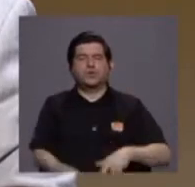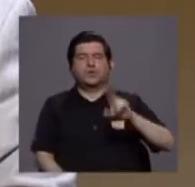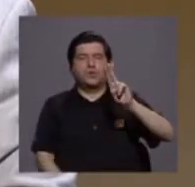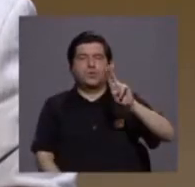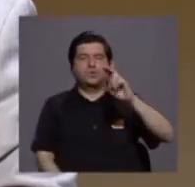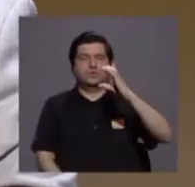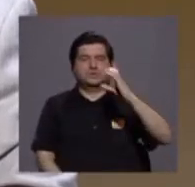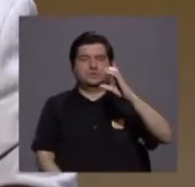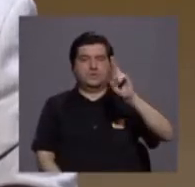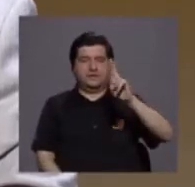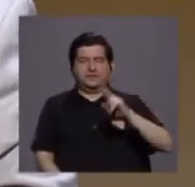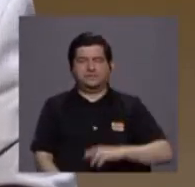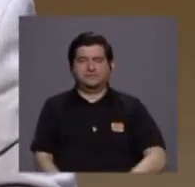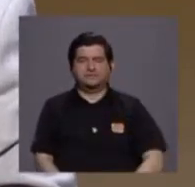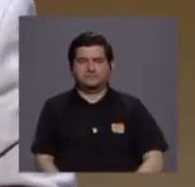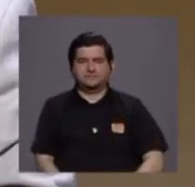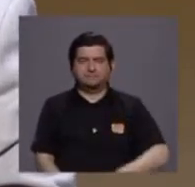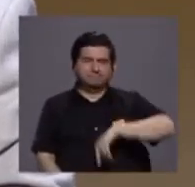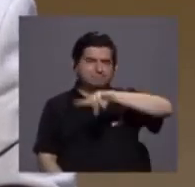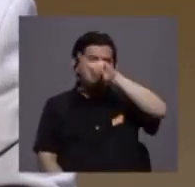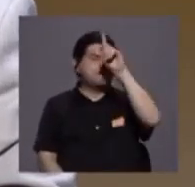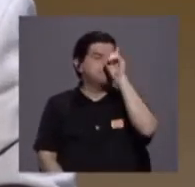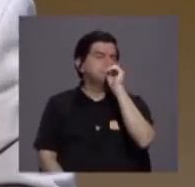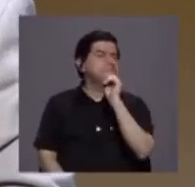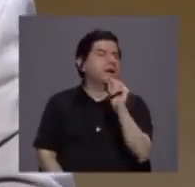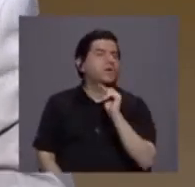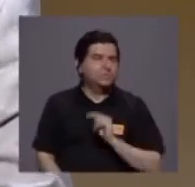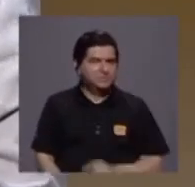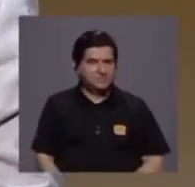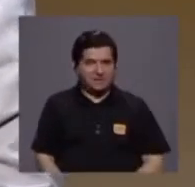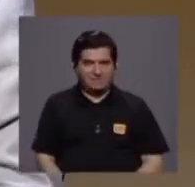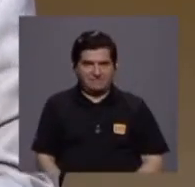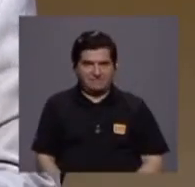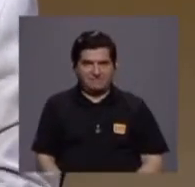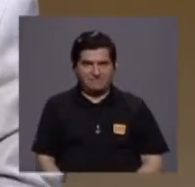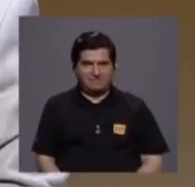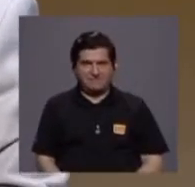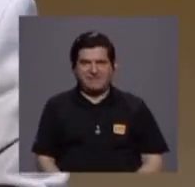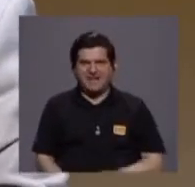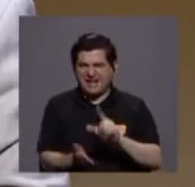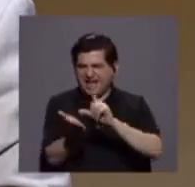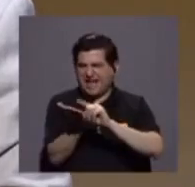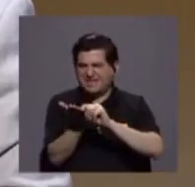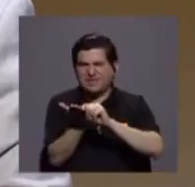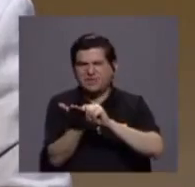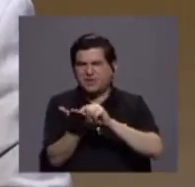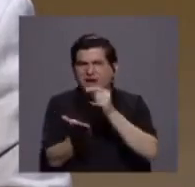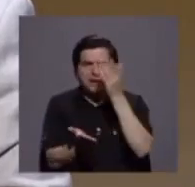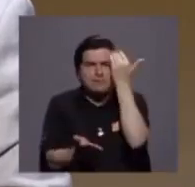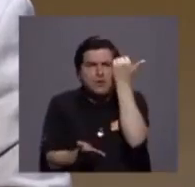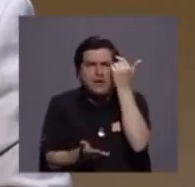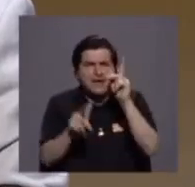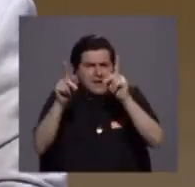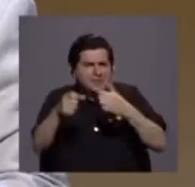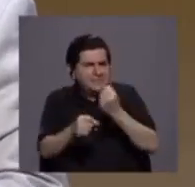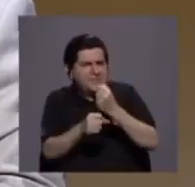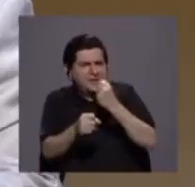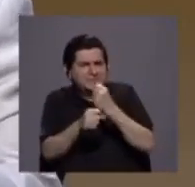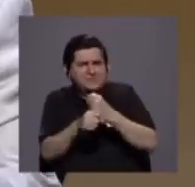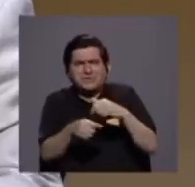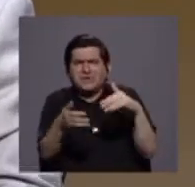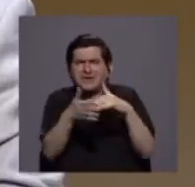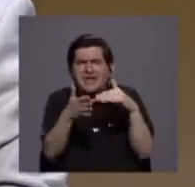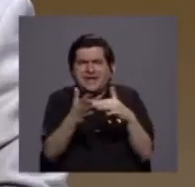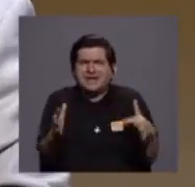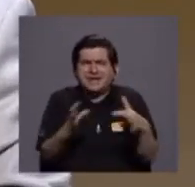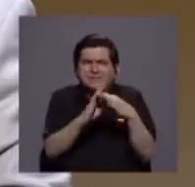Rica. La pregunta podría ser aquí, ¿por qué la editorial? Para alguien que trabaja en estudios que